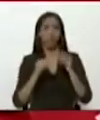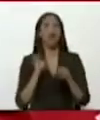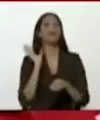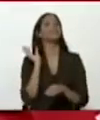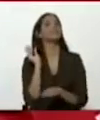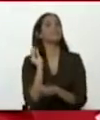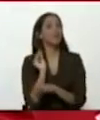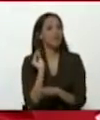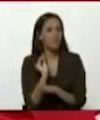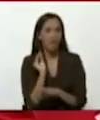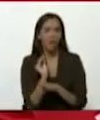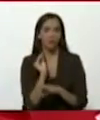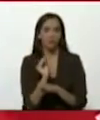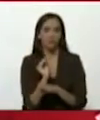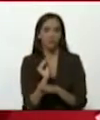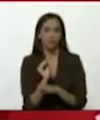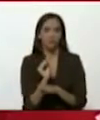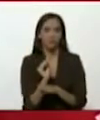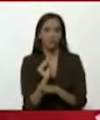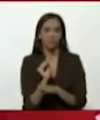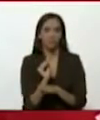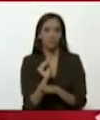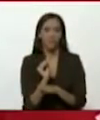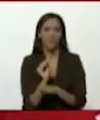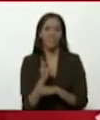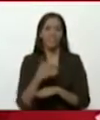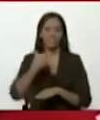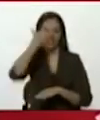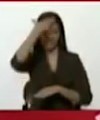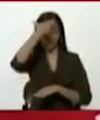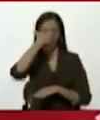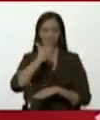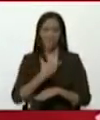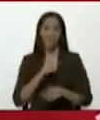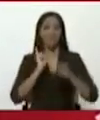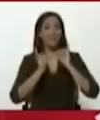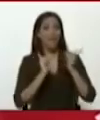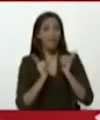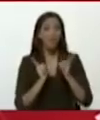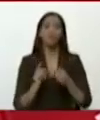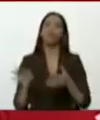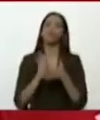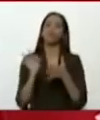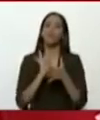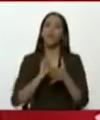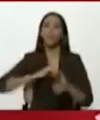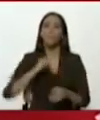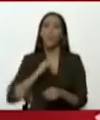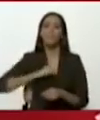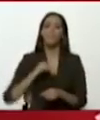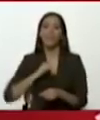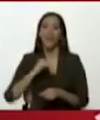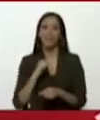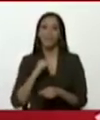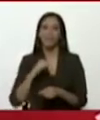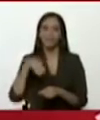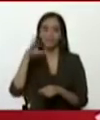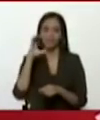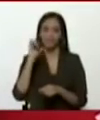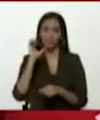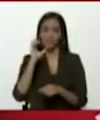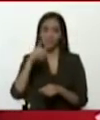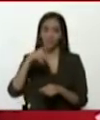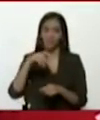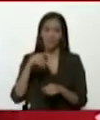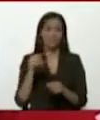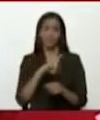cuidado. Y la actitud de algunos funcionarios policiales del 6CPC, que eso no